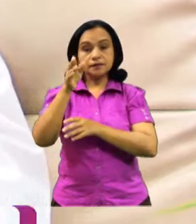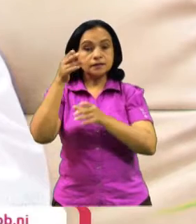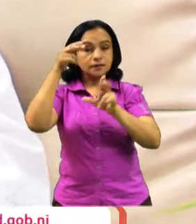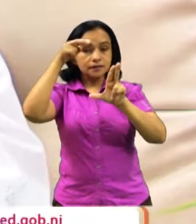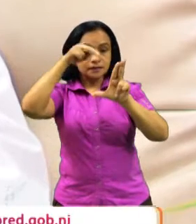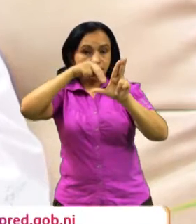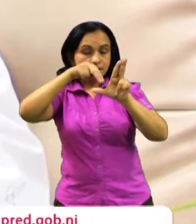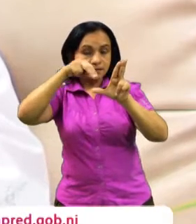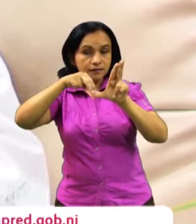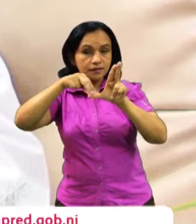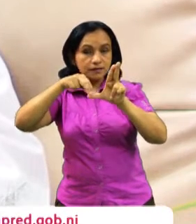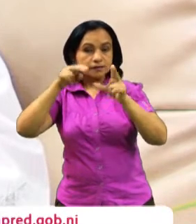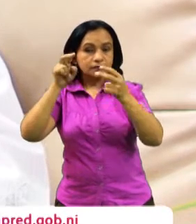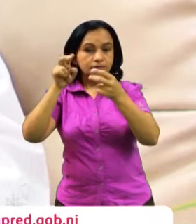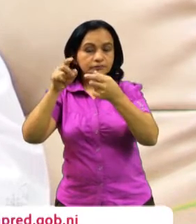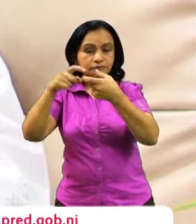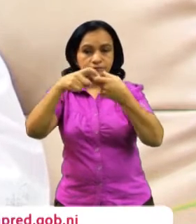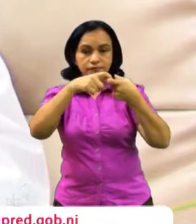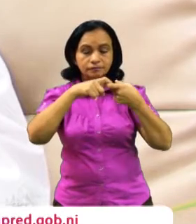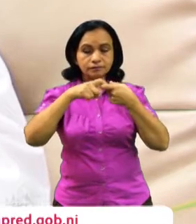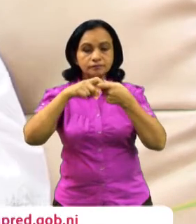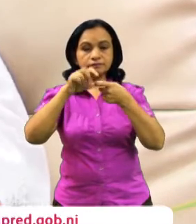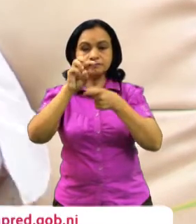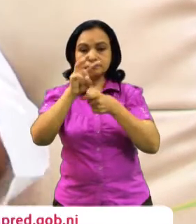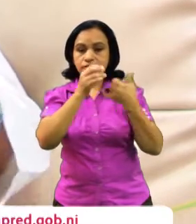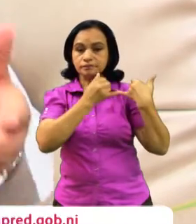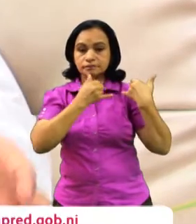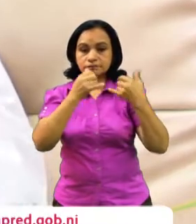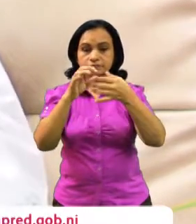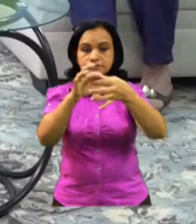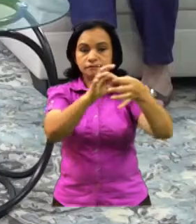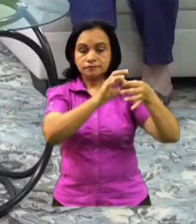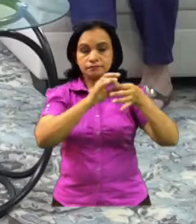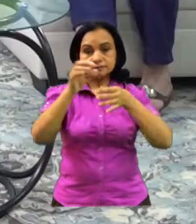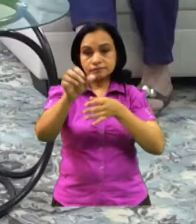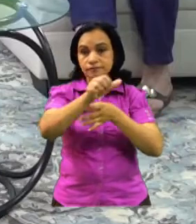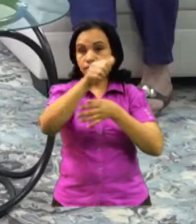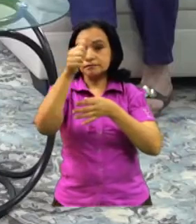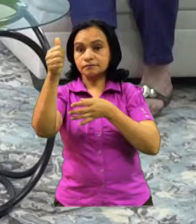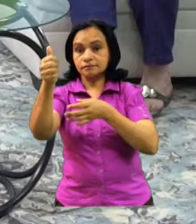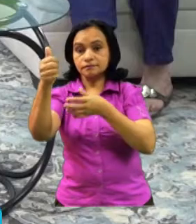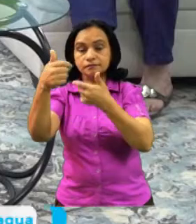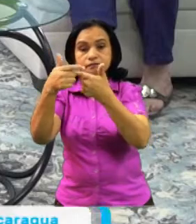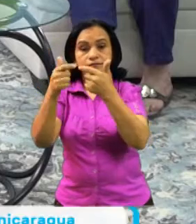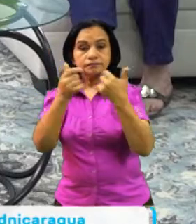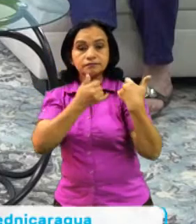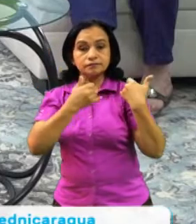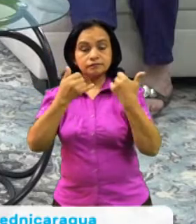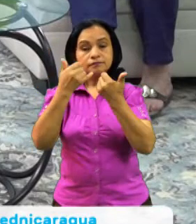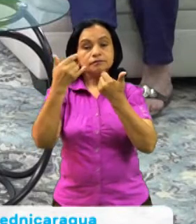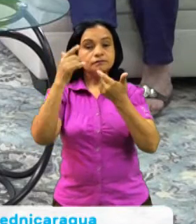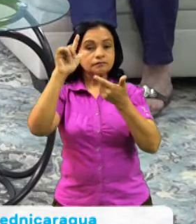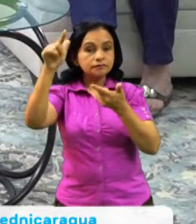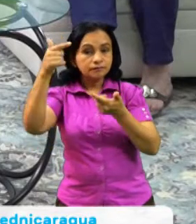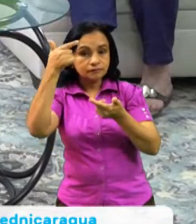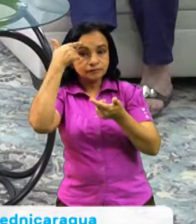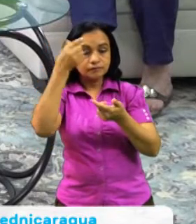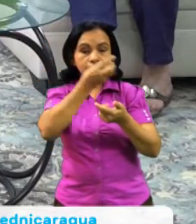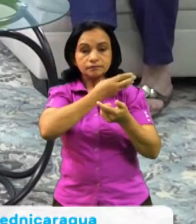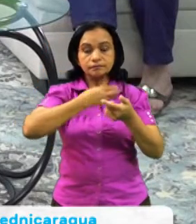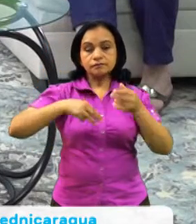SINAPRED. Entonces coordinamos las tres entidades e incluimos a otras instituciones del Poder Ciudadano, como el